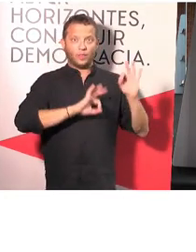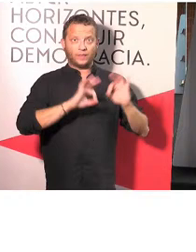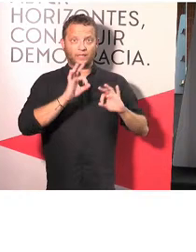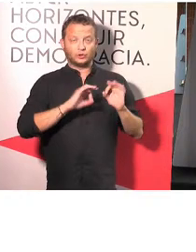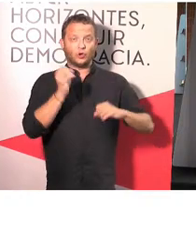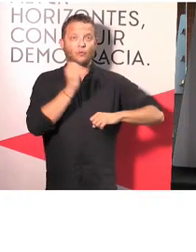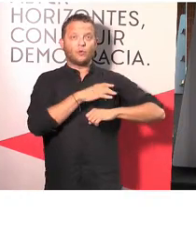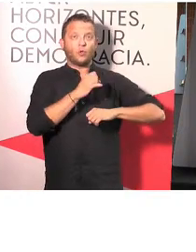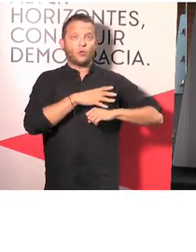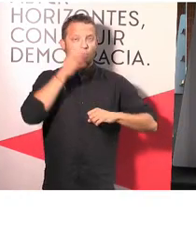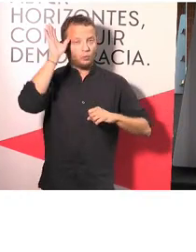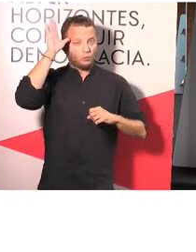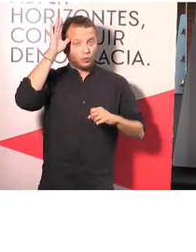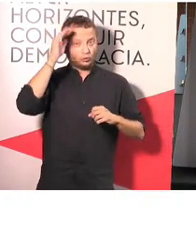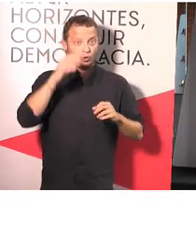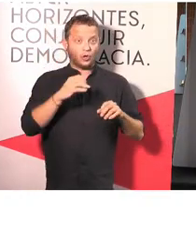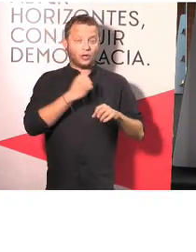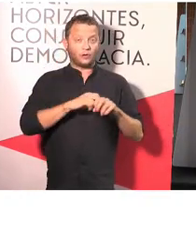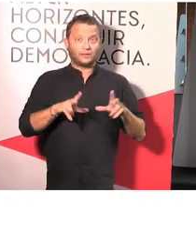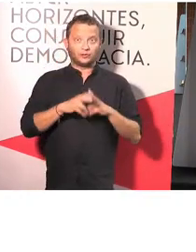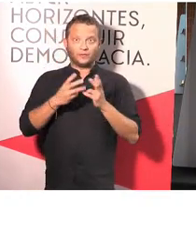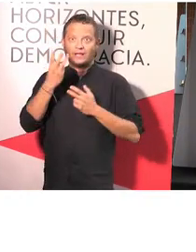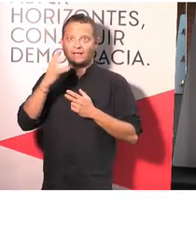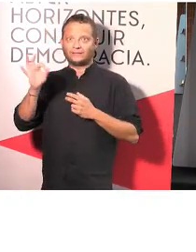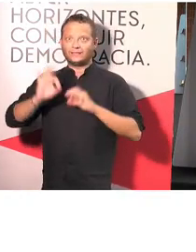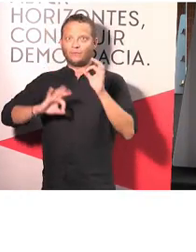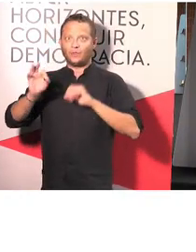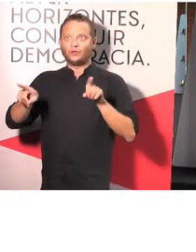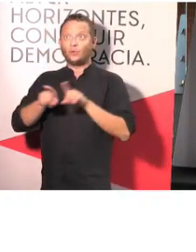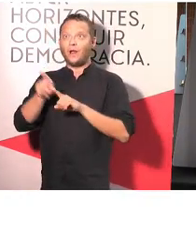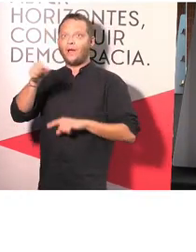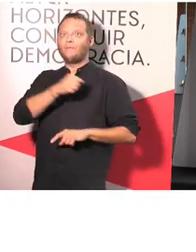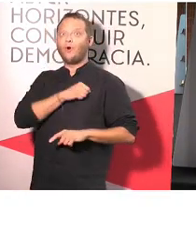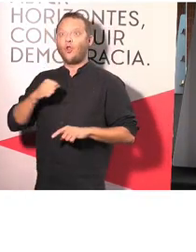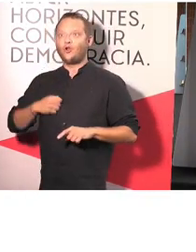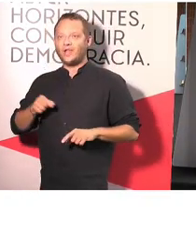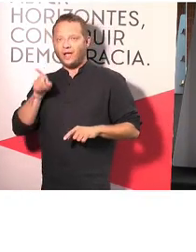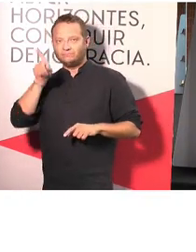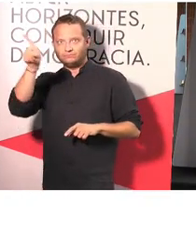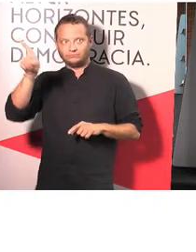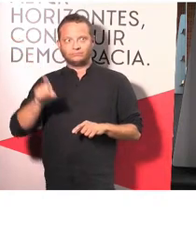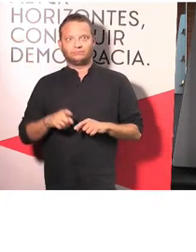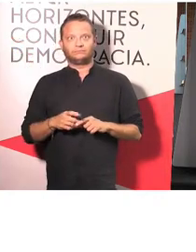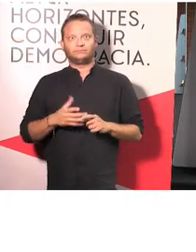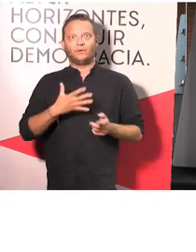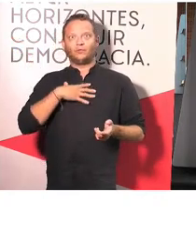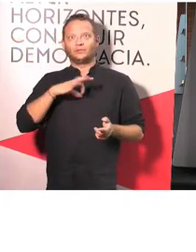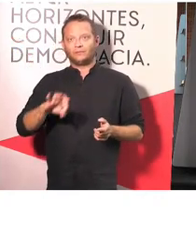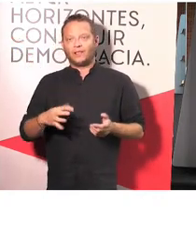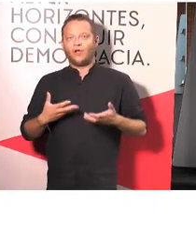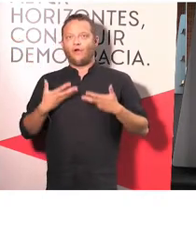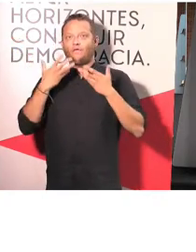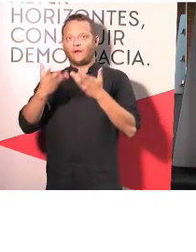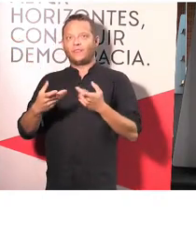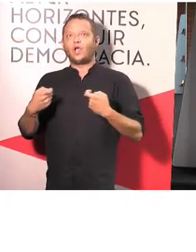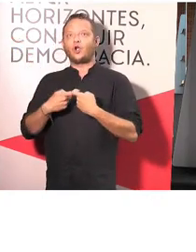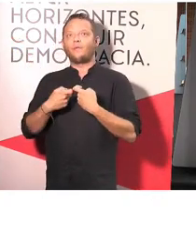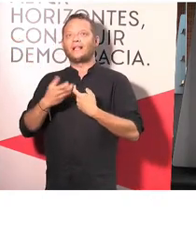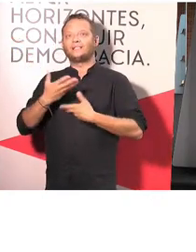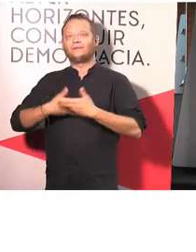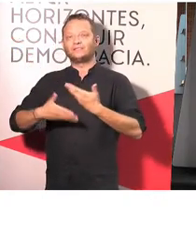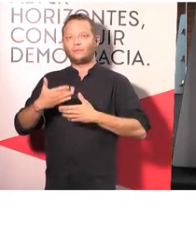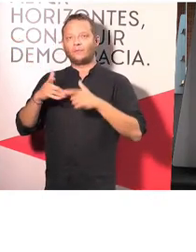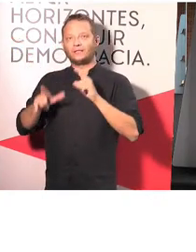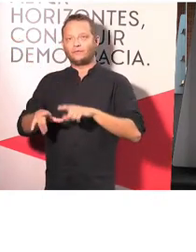Producto Interior Bruto basado en economía social al 30% como en Bolonia, ¿no? Este es el... como la posibilidad que nos ofrece el cooperativismo de plataforma.